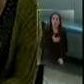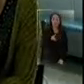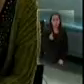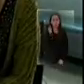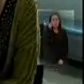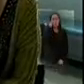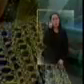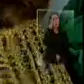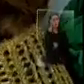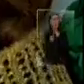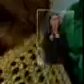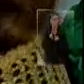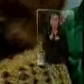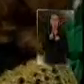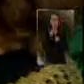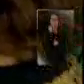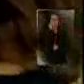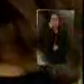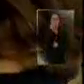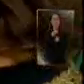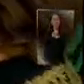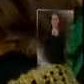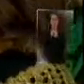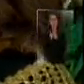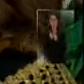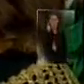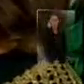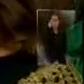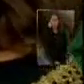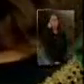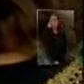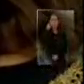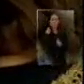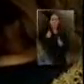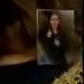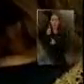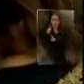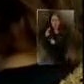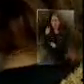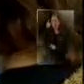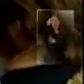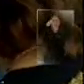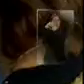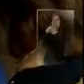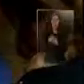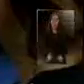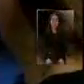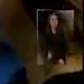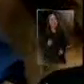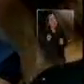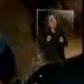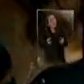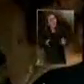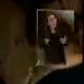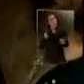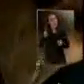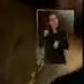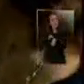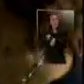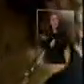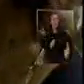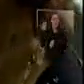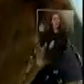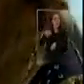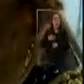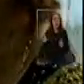ha notado algún tipo de manifestaciones de cambios que le hagan pensar que está pasando algo con su cerebro? Podría ser, aunque un doctor